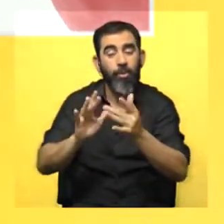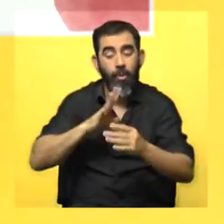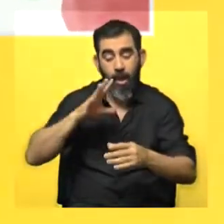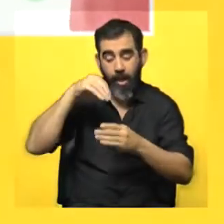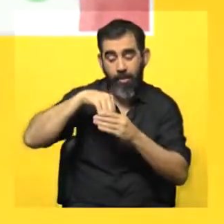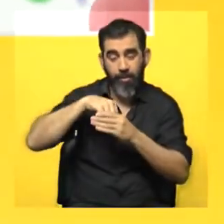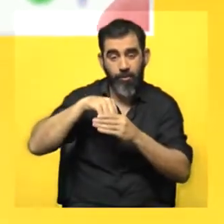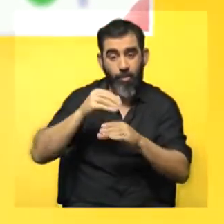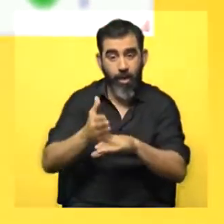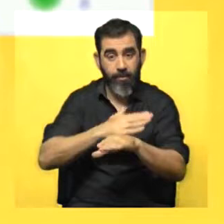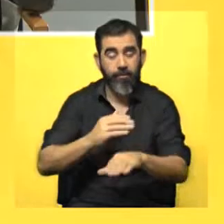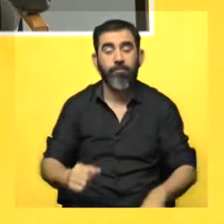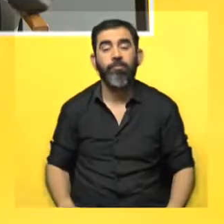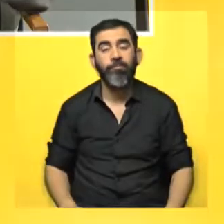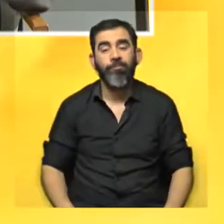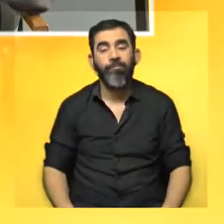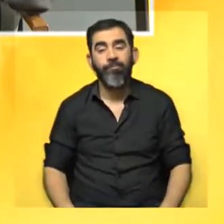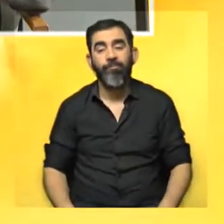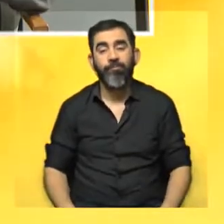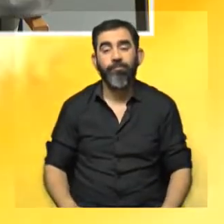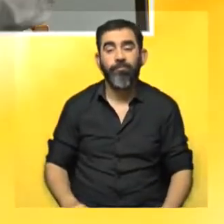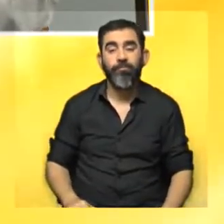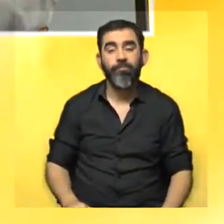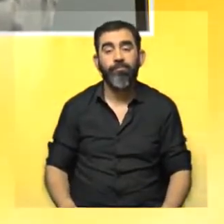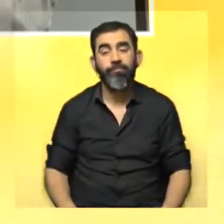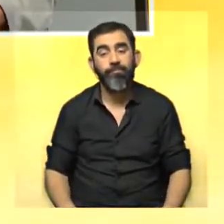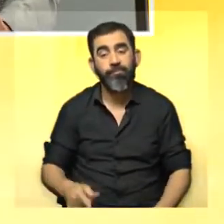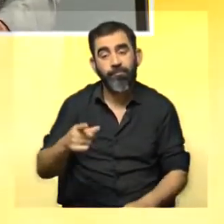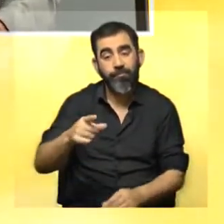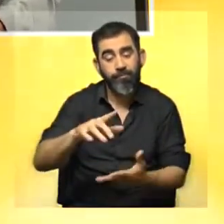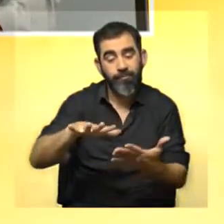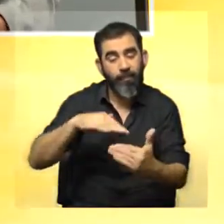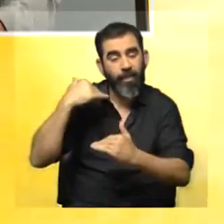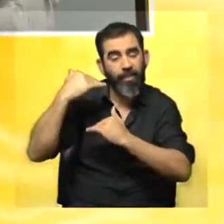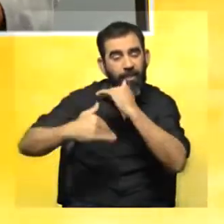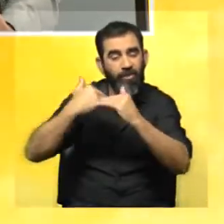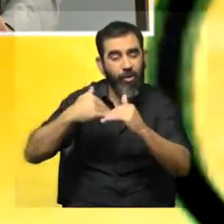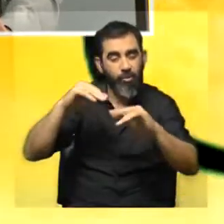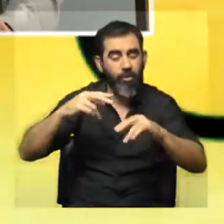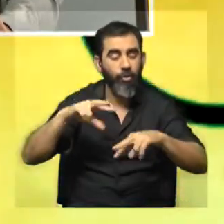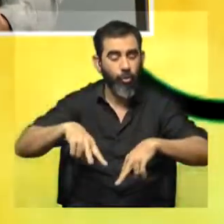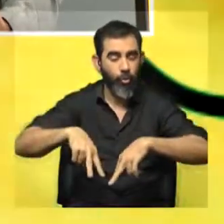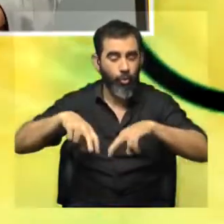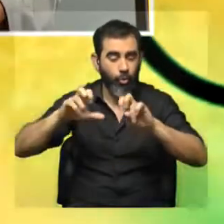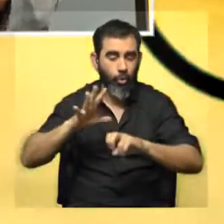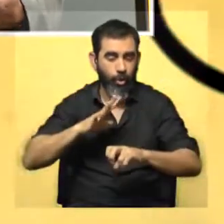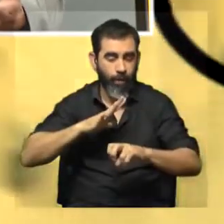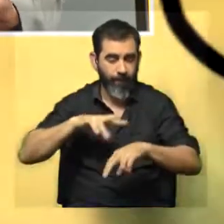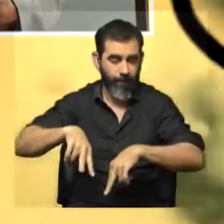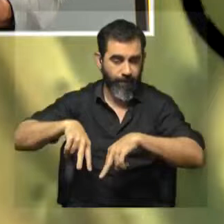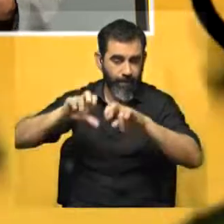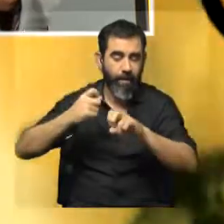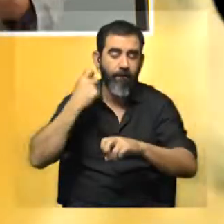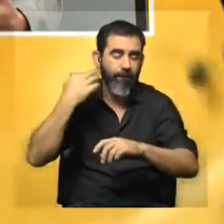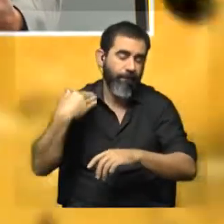adentro. Está bueno. Gianfranco, a ver, esto es un área que está en desarrollo, los estudios están en curso y seguramente haya